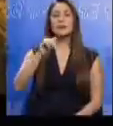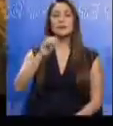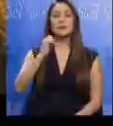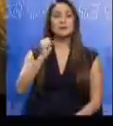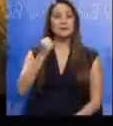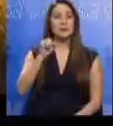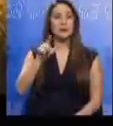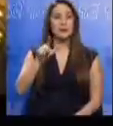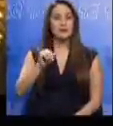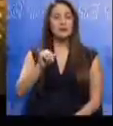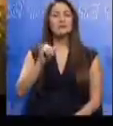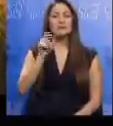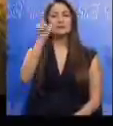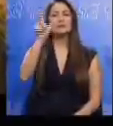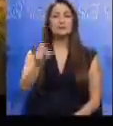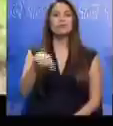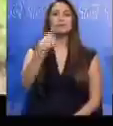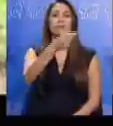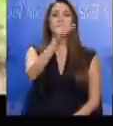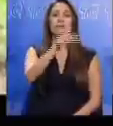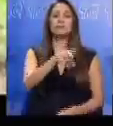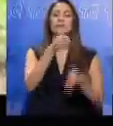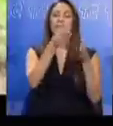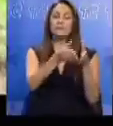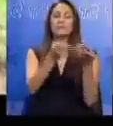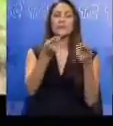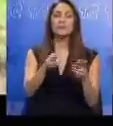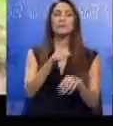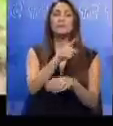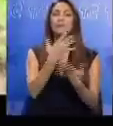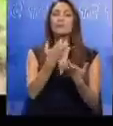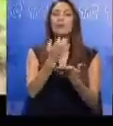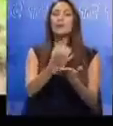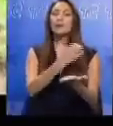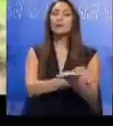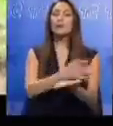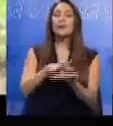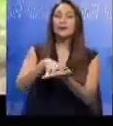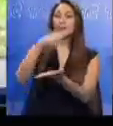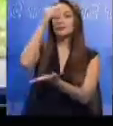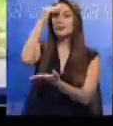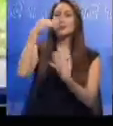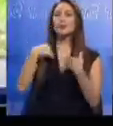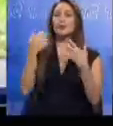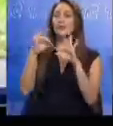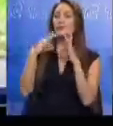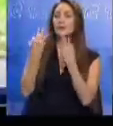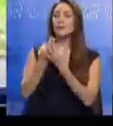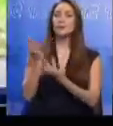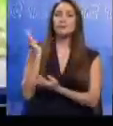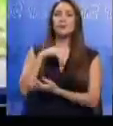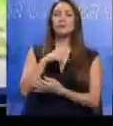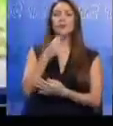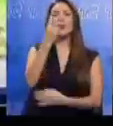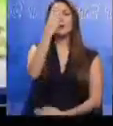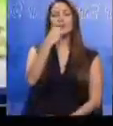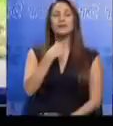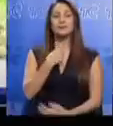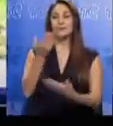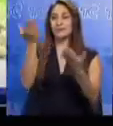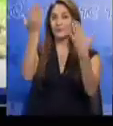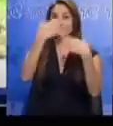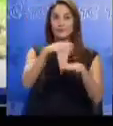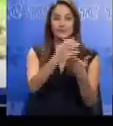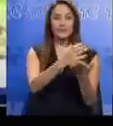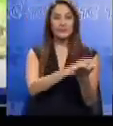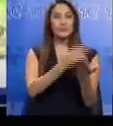del sargento Edwin Sinchiguano. Después de hacer este curso quería hacer un viaje con la familia a una hostería